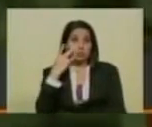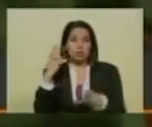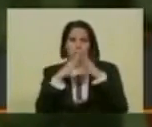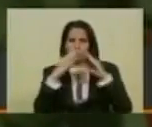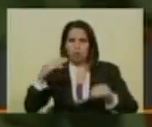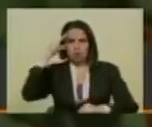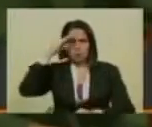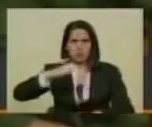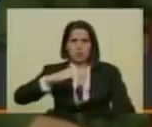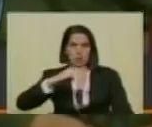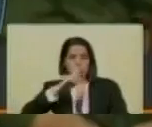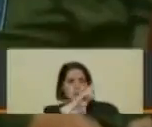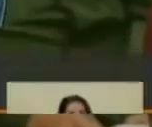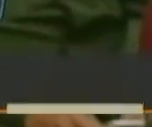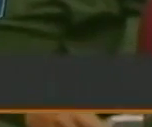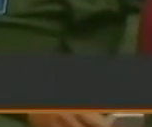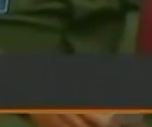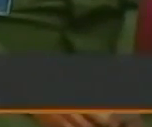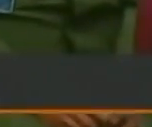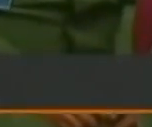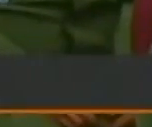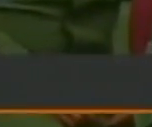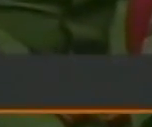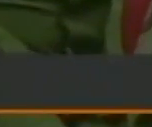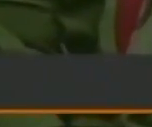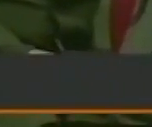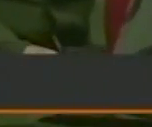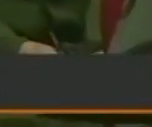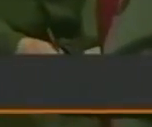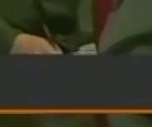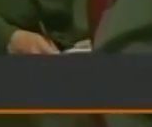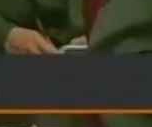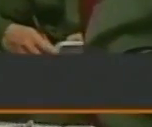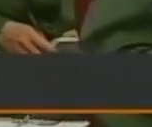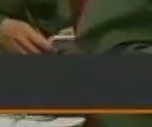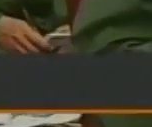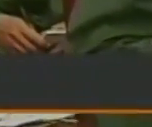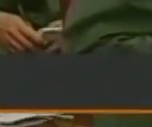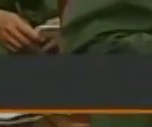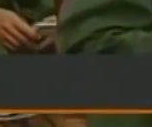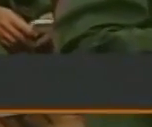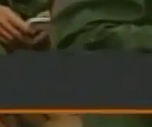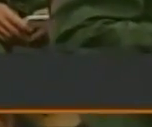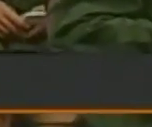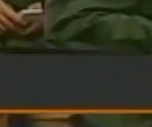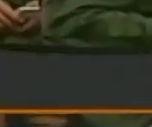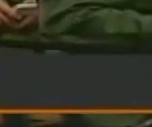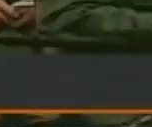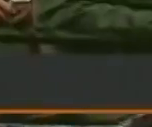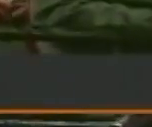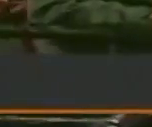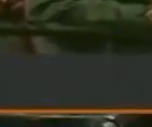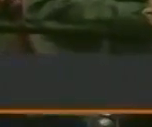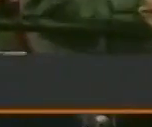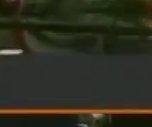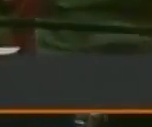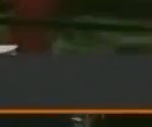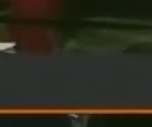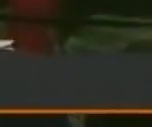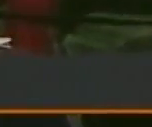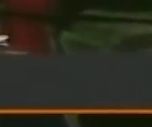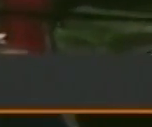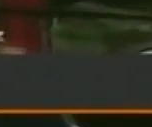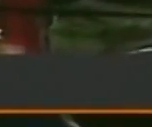compañero rector de la Universidad Militar, recomiendo el estudio en contexto del libro azul.